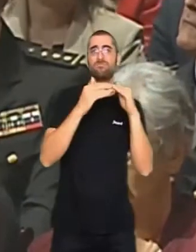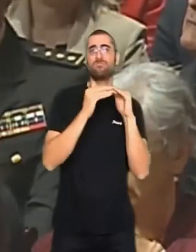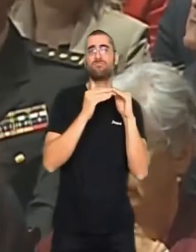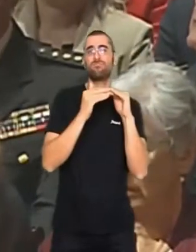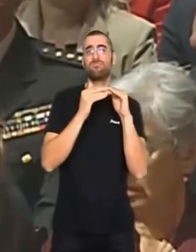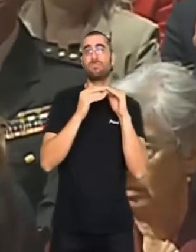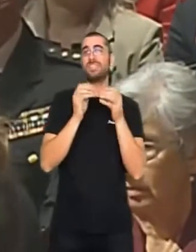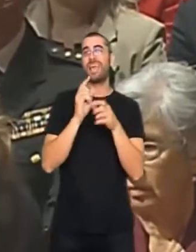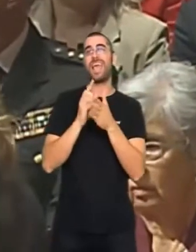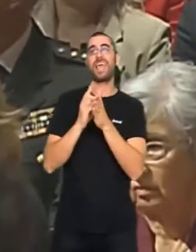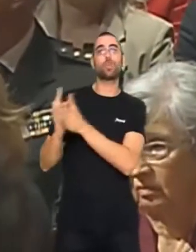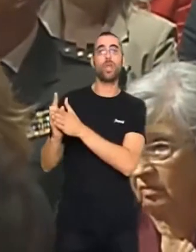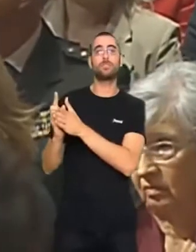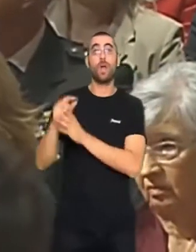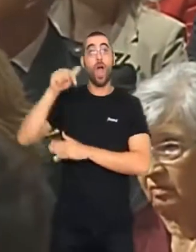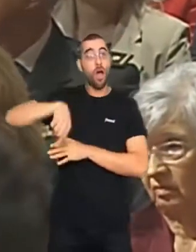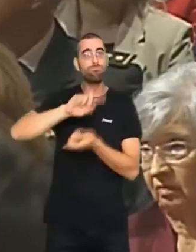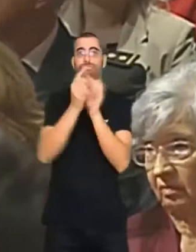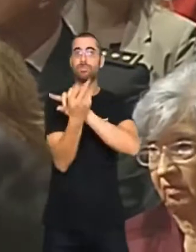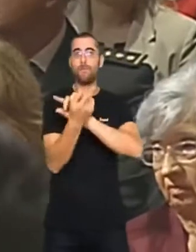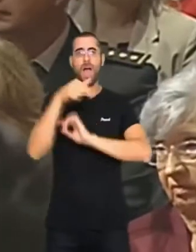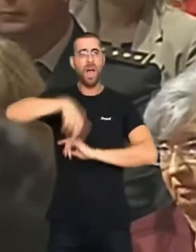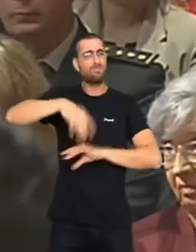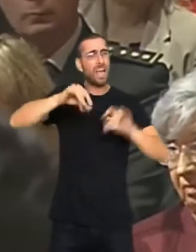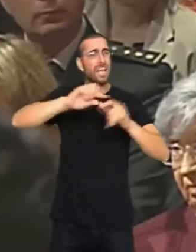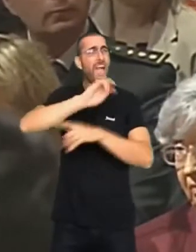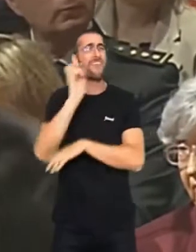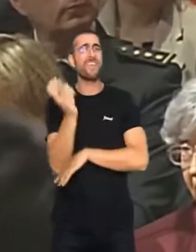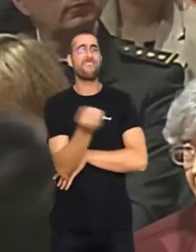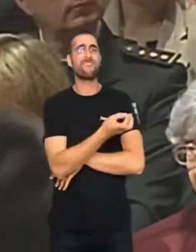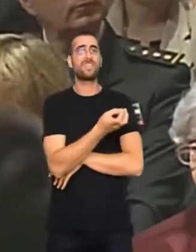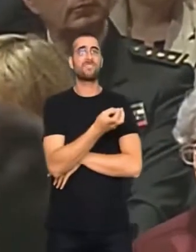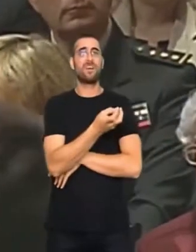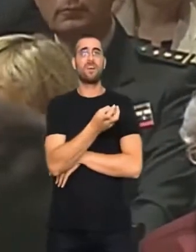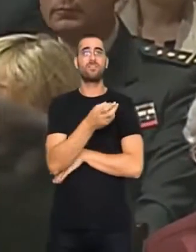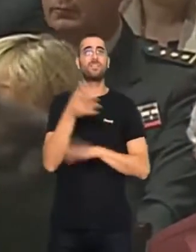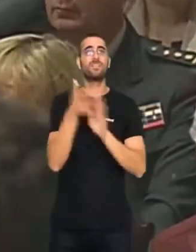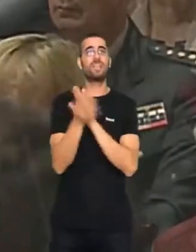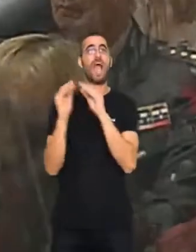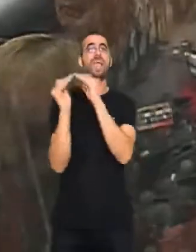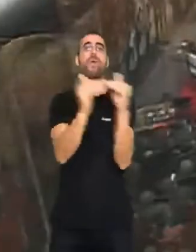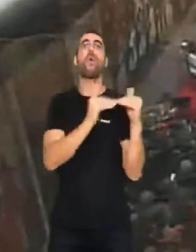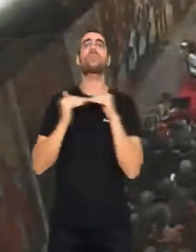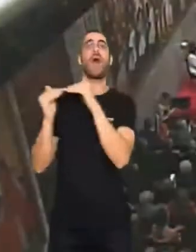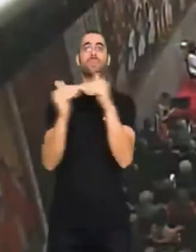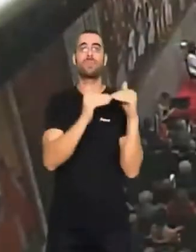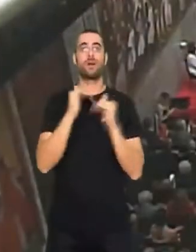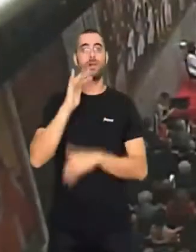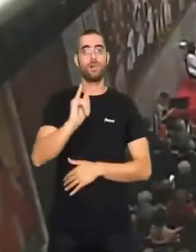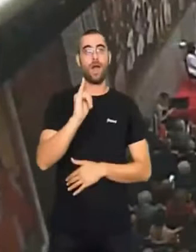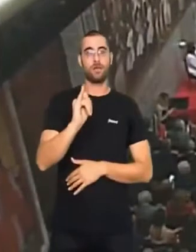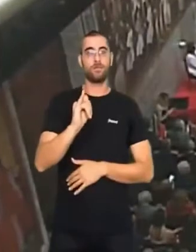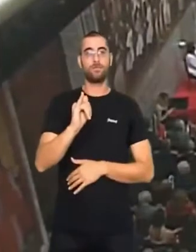las cosas han cambiado. Som una tierra diversa y somos también una tierra de igualdad. Som una tierra